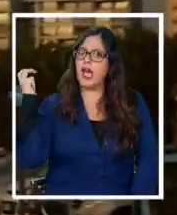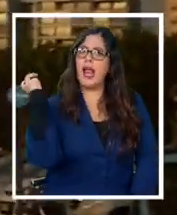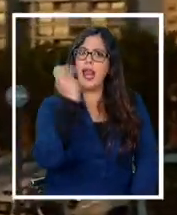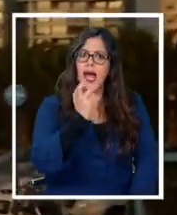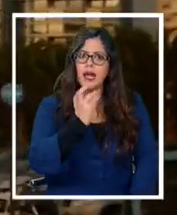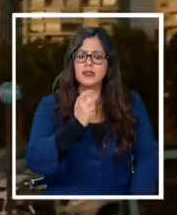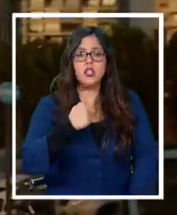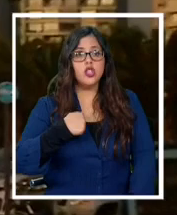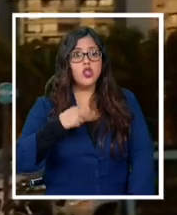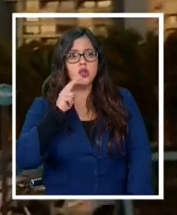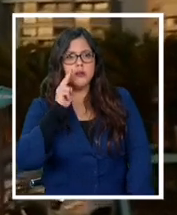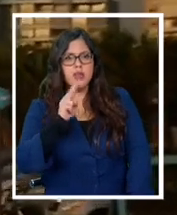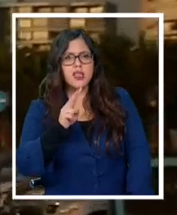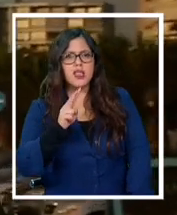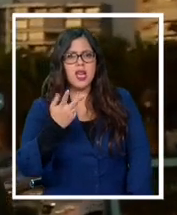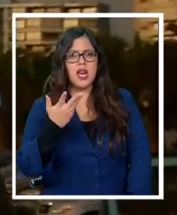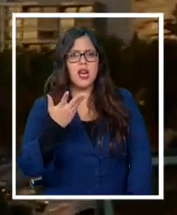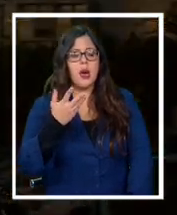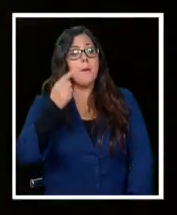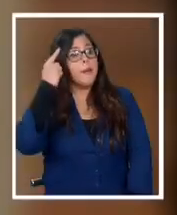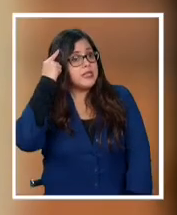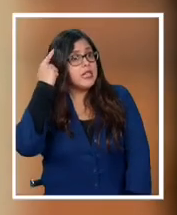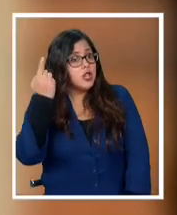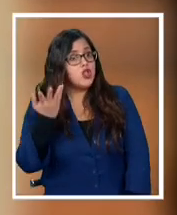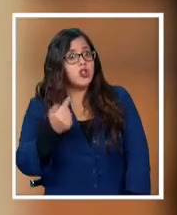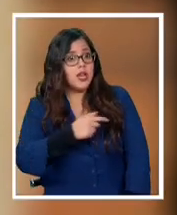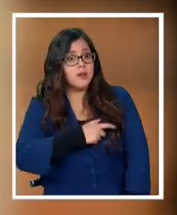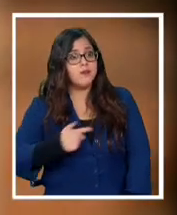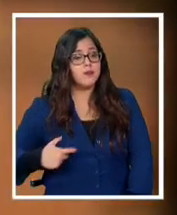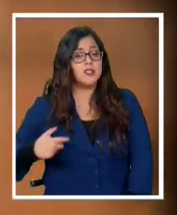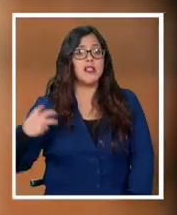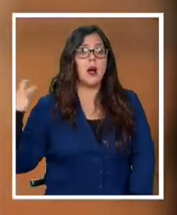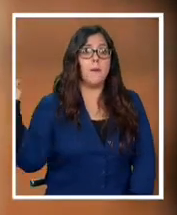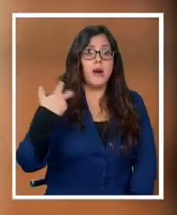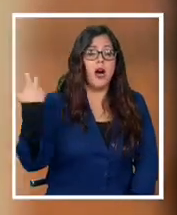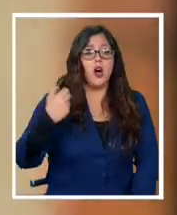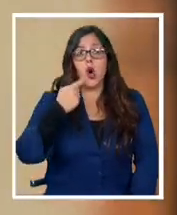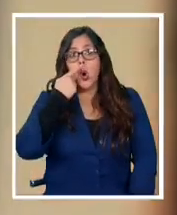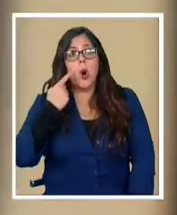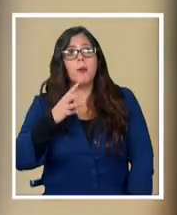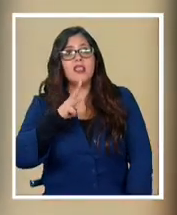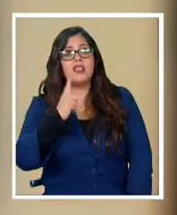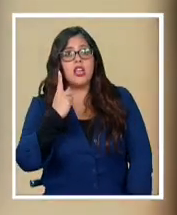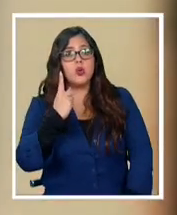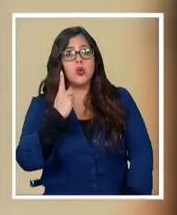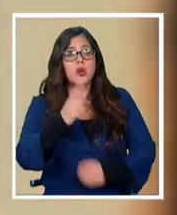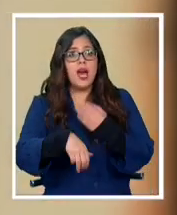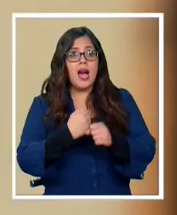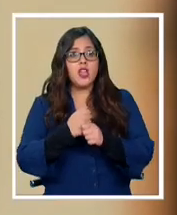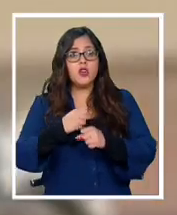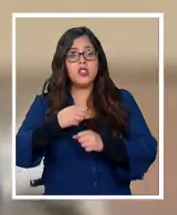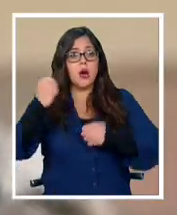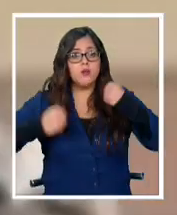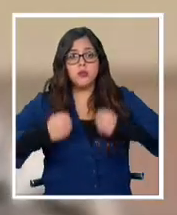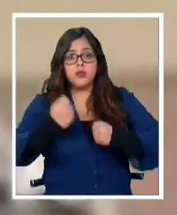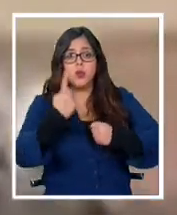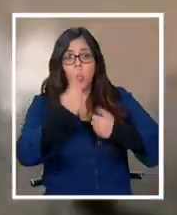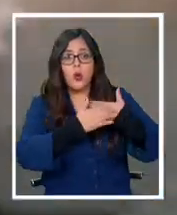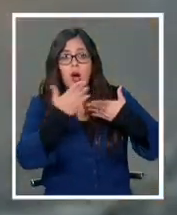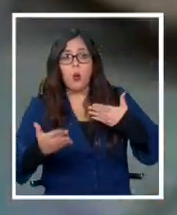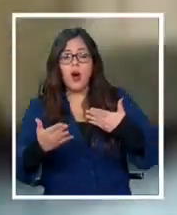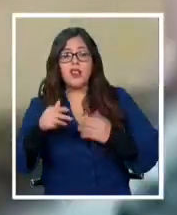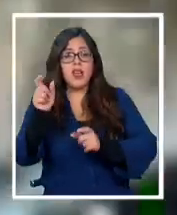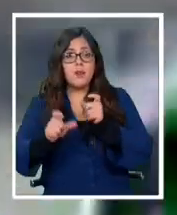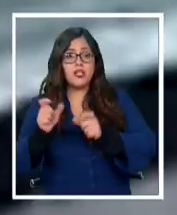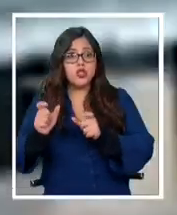y siempre entendí que lo siento sabía de golpeó al presidente la repubblica el hombre de 31 años alcanzó a correr una cuadra y fue detenido por los escoltas